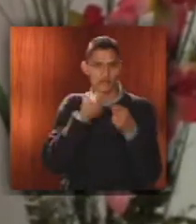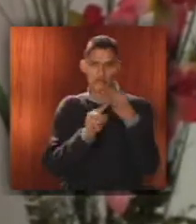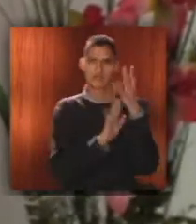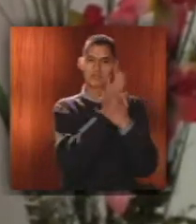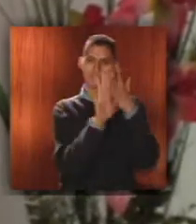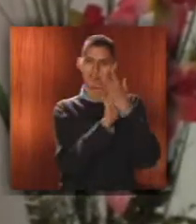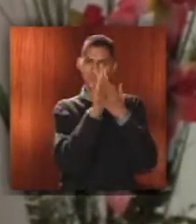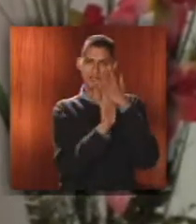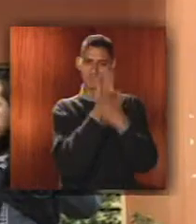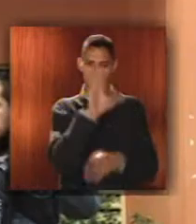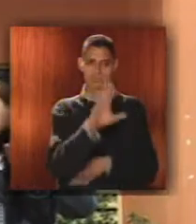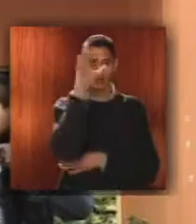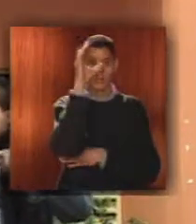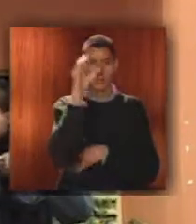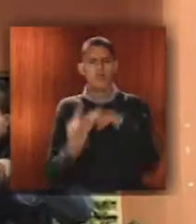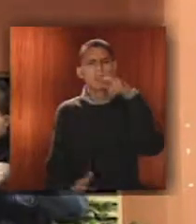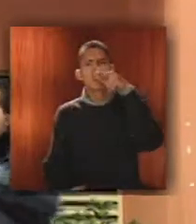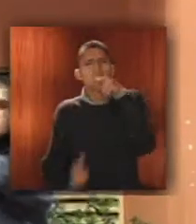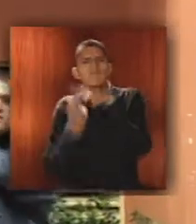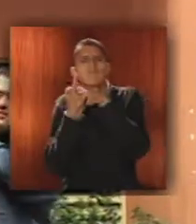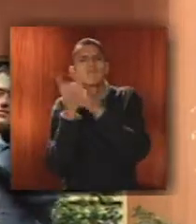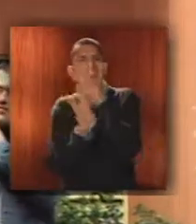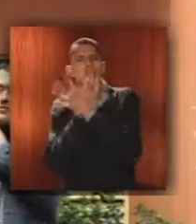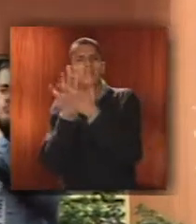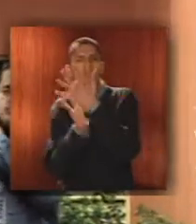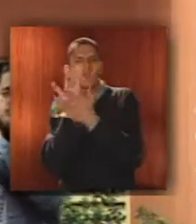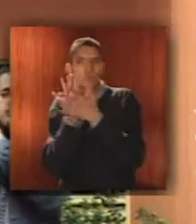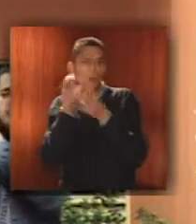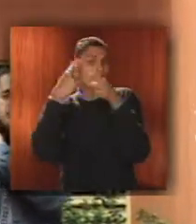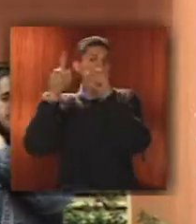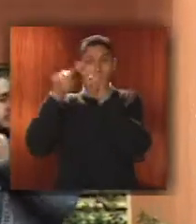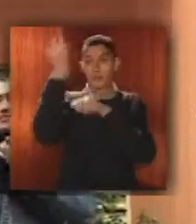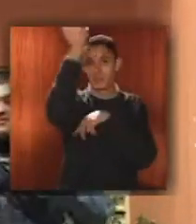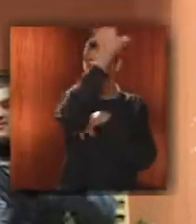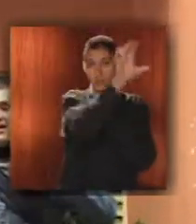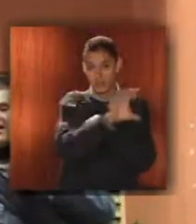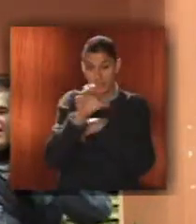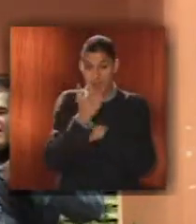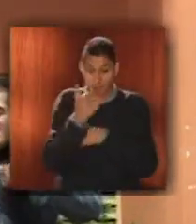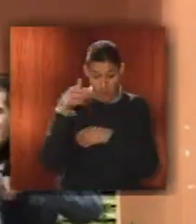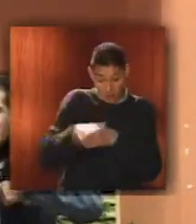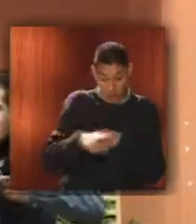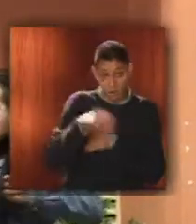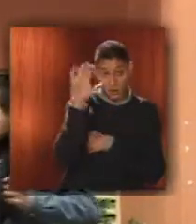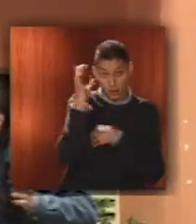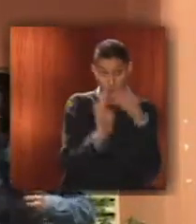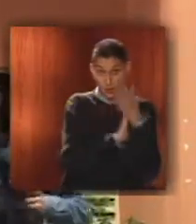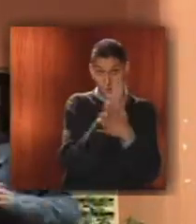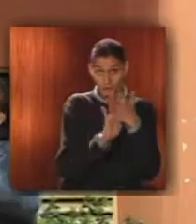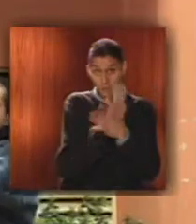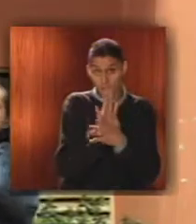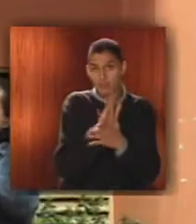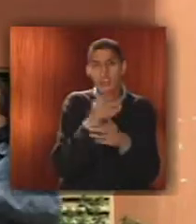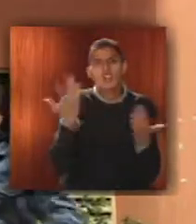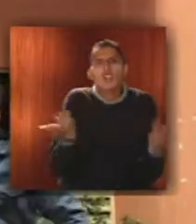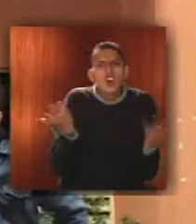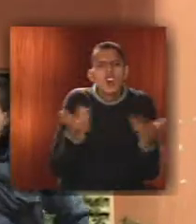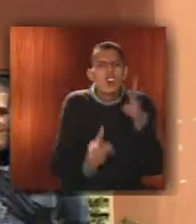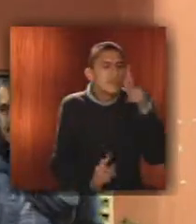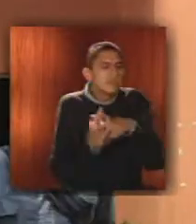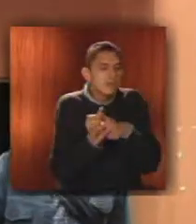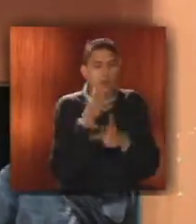la lengua de señas colombiana. El origen de la lengua de señas de cada país, en este caso la lengua de señas colombiana,